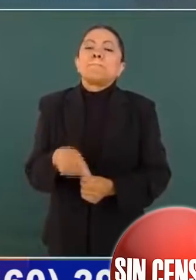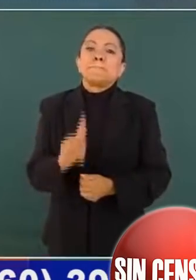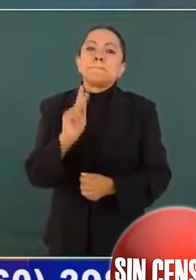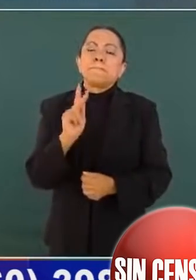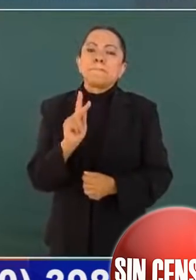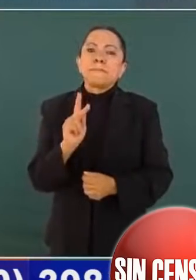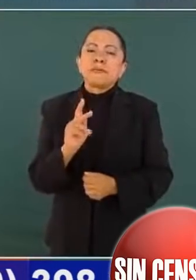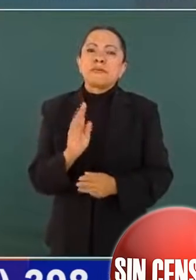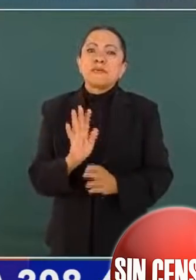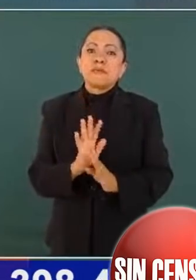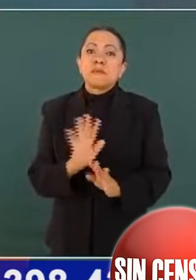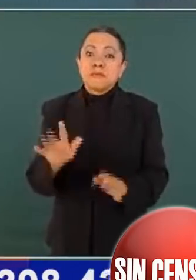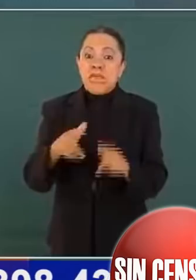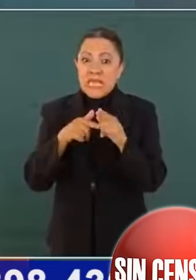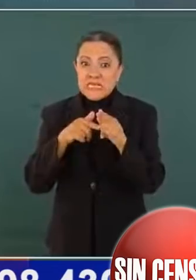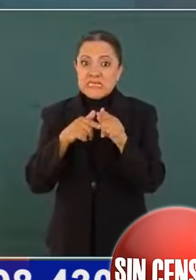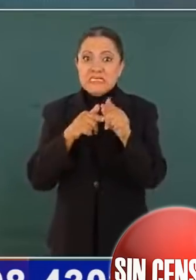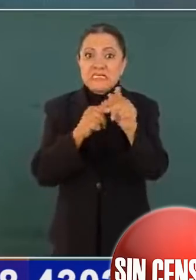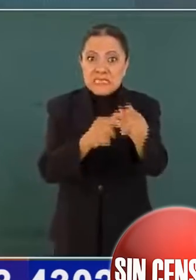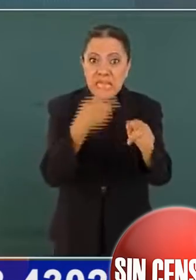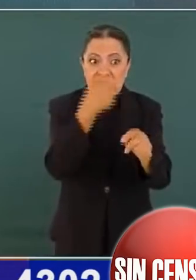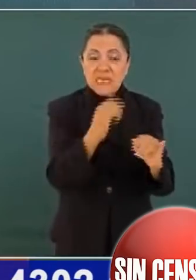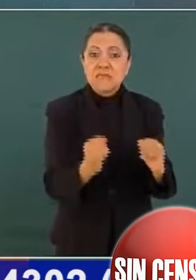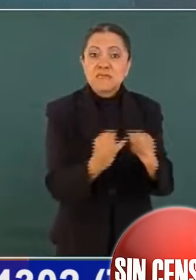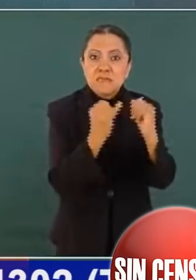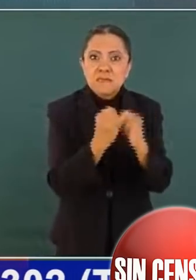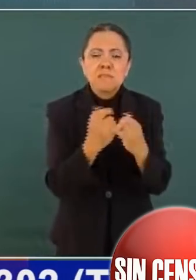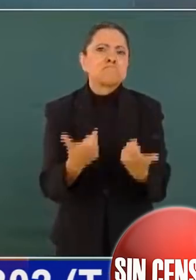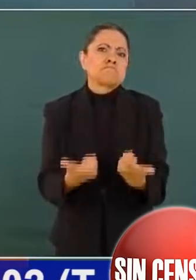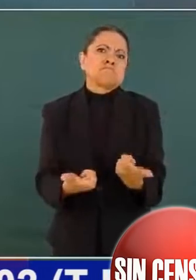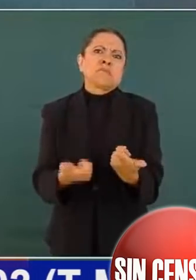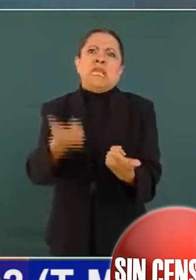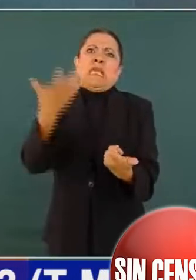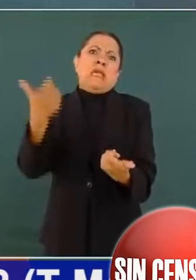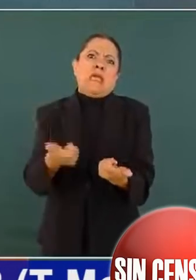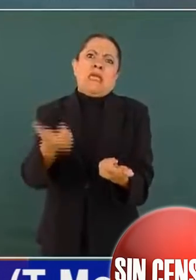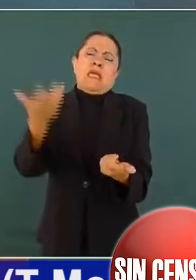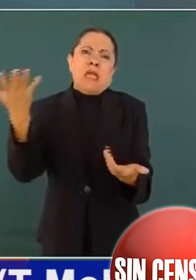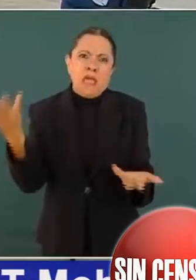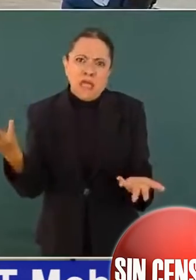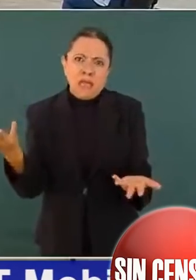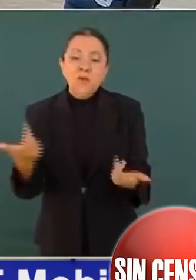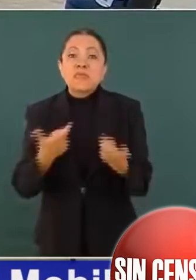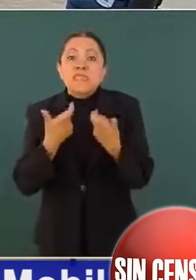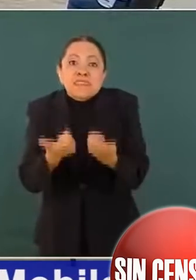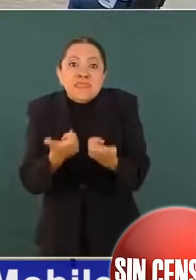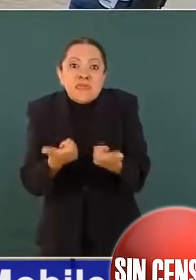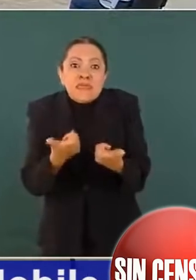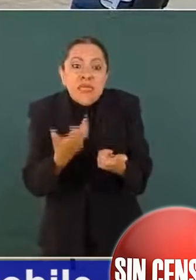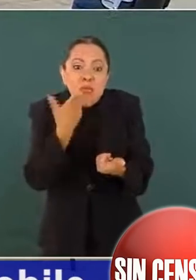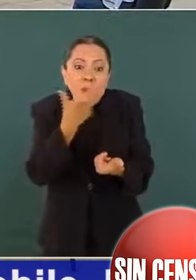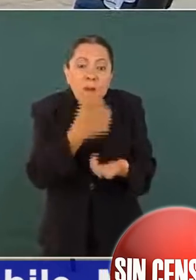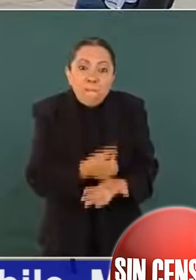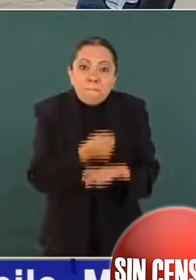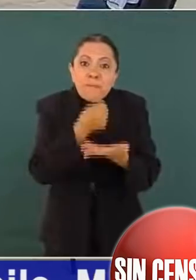mantener todos estos organismos cuesta mucho y es dinero del presupuesto, dinero del